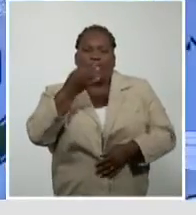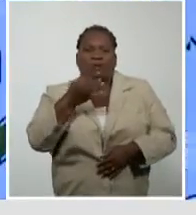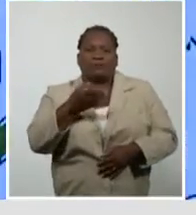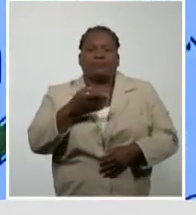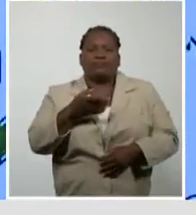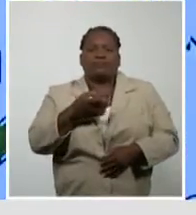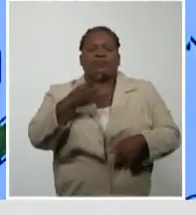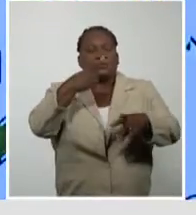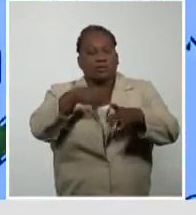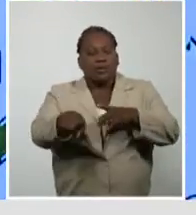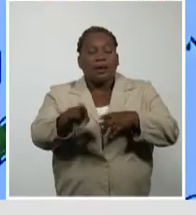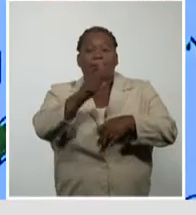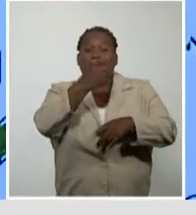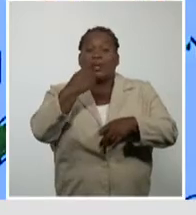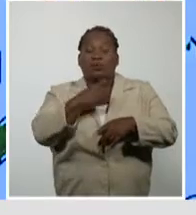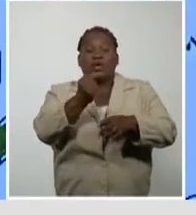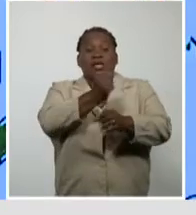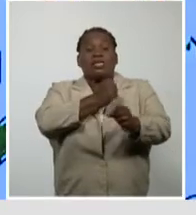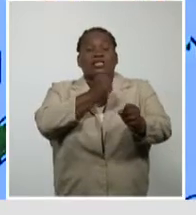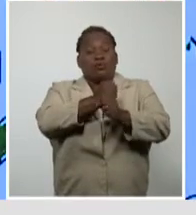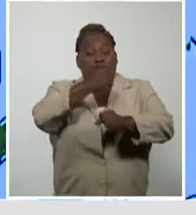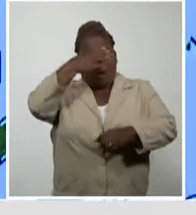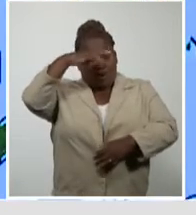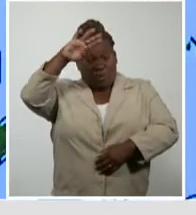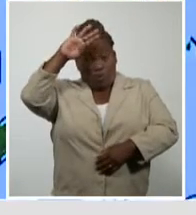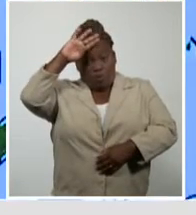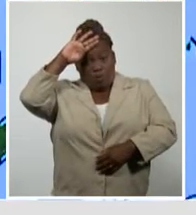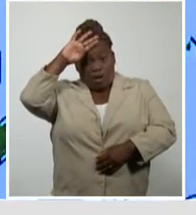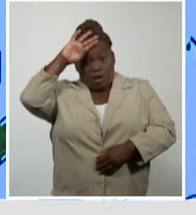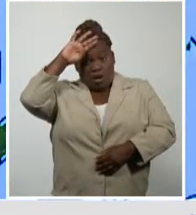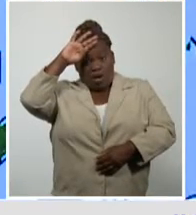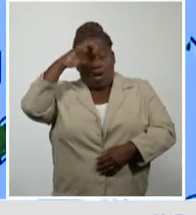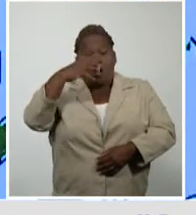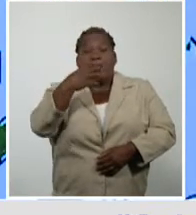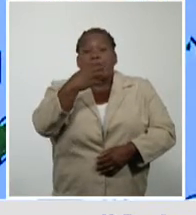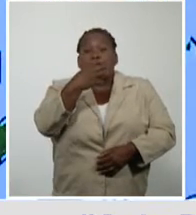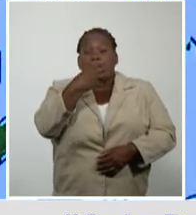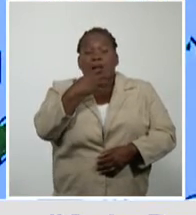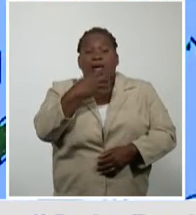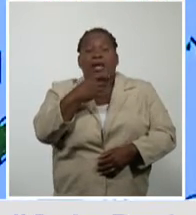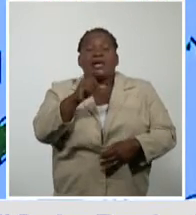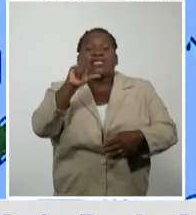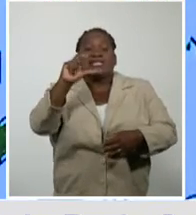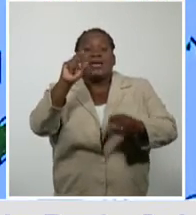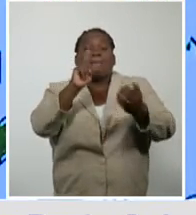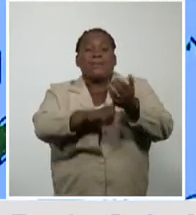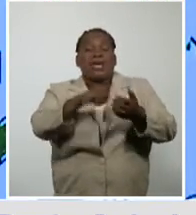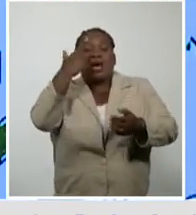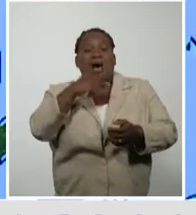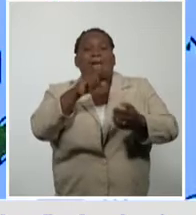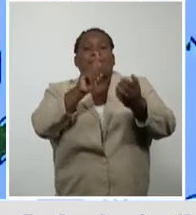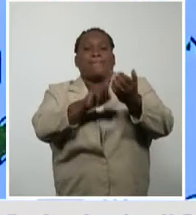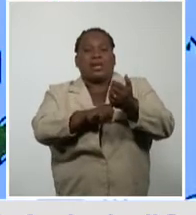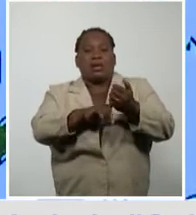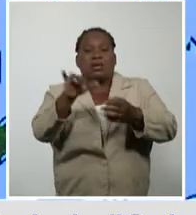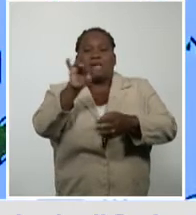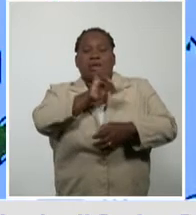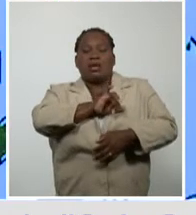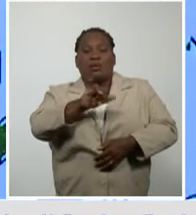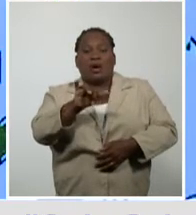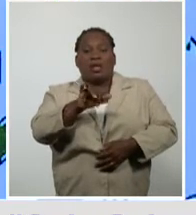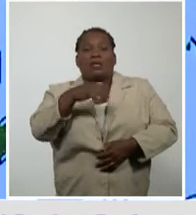pregunta también, ¿se utilizan en Cuba las máquinas de presión positiva CPAP utilizadas en el tratamiento de la